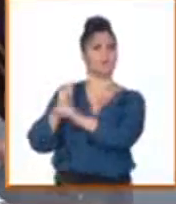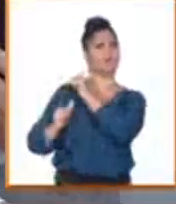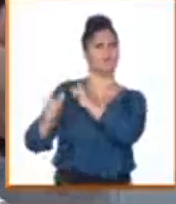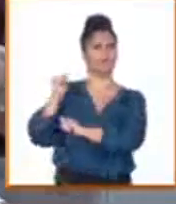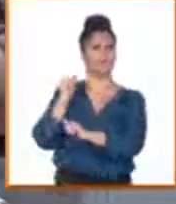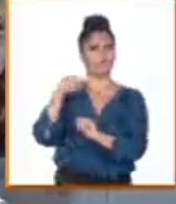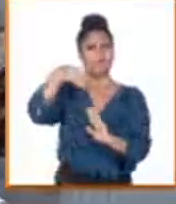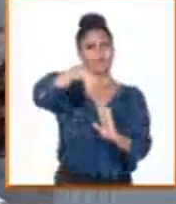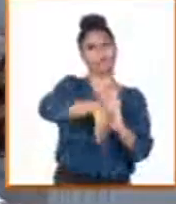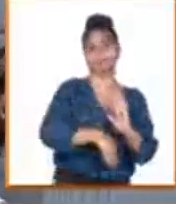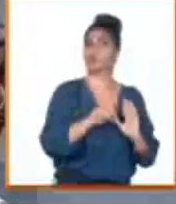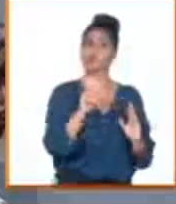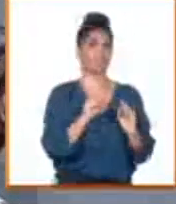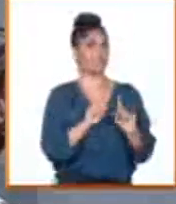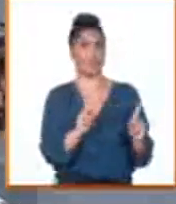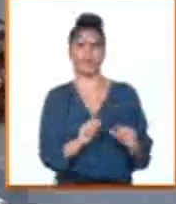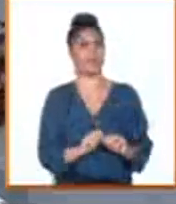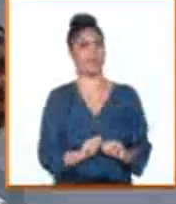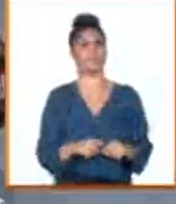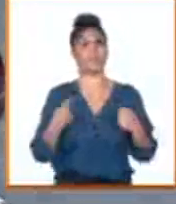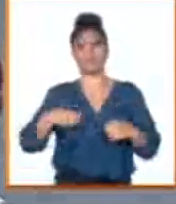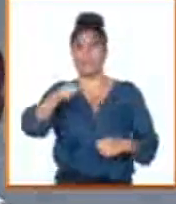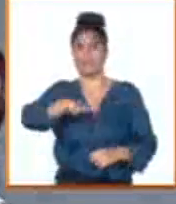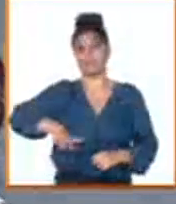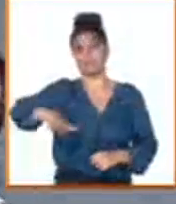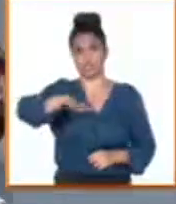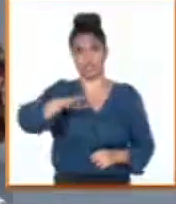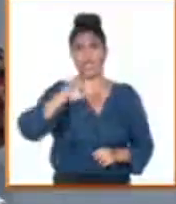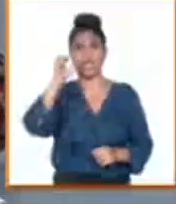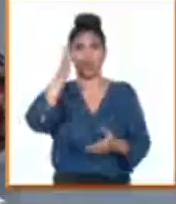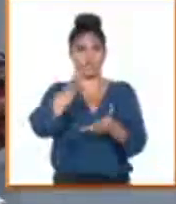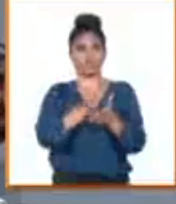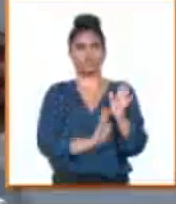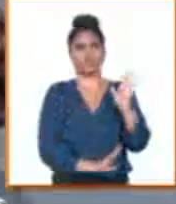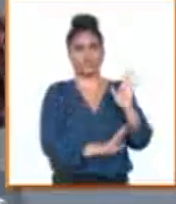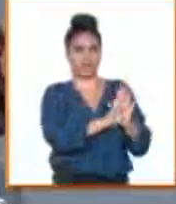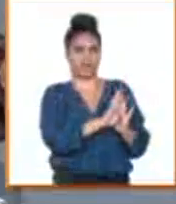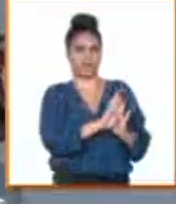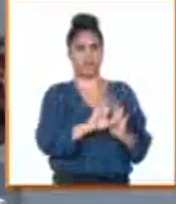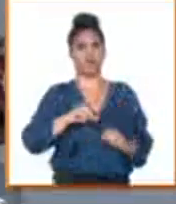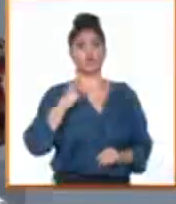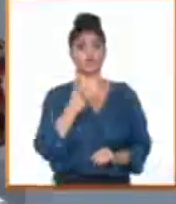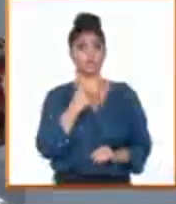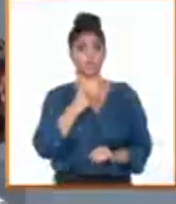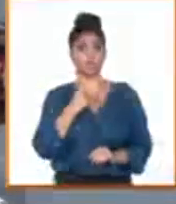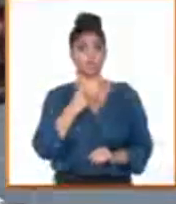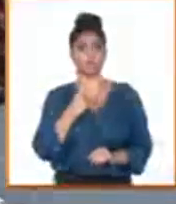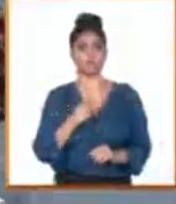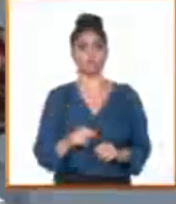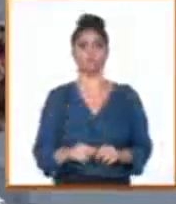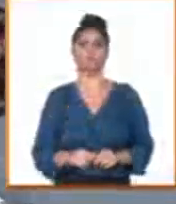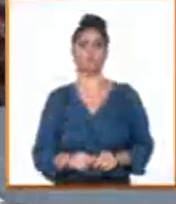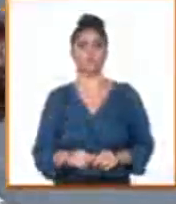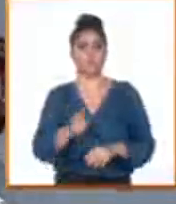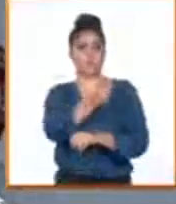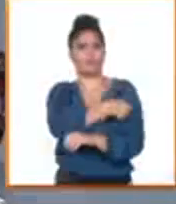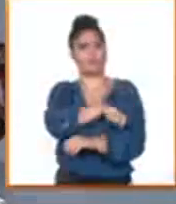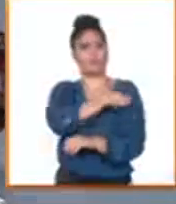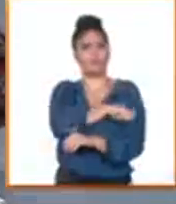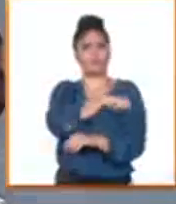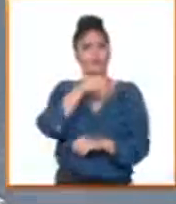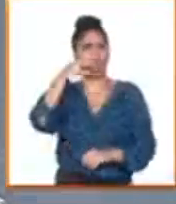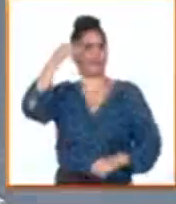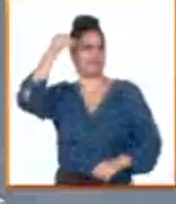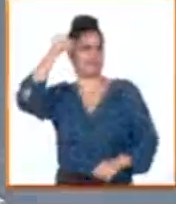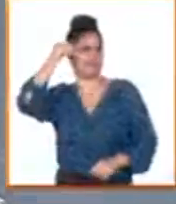educomunicación. ¿Qué significa esto? De que tenemos que, como ciudadanos, aprender a autoeducarnos, a saber discriminar,